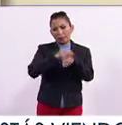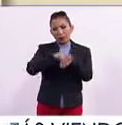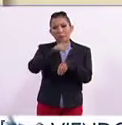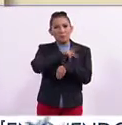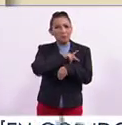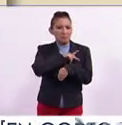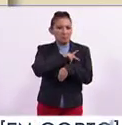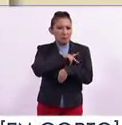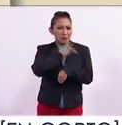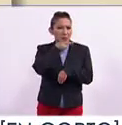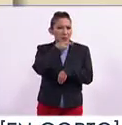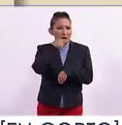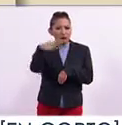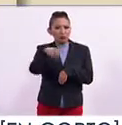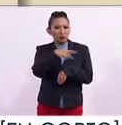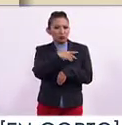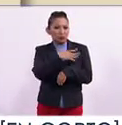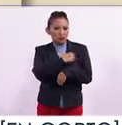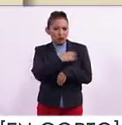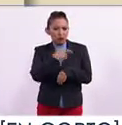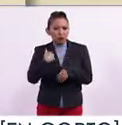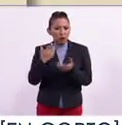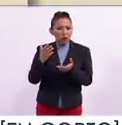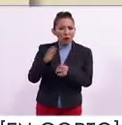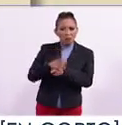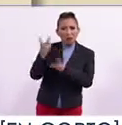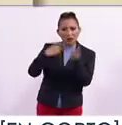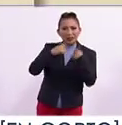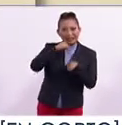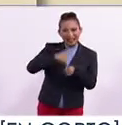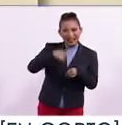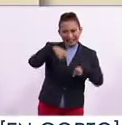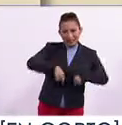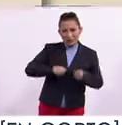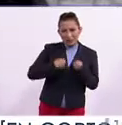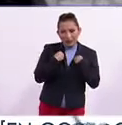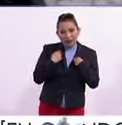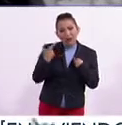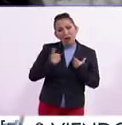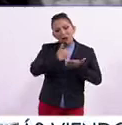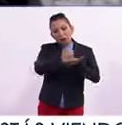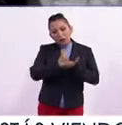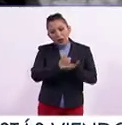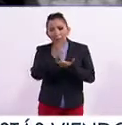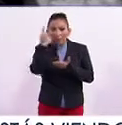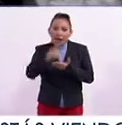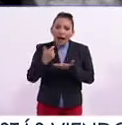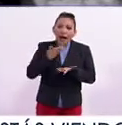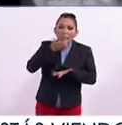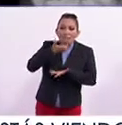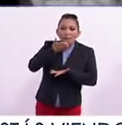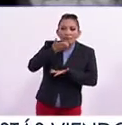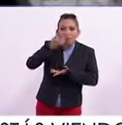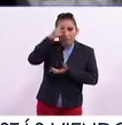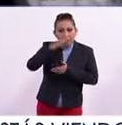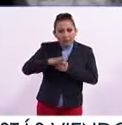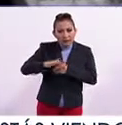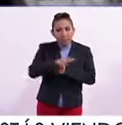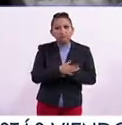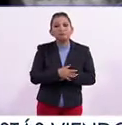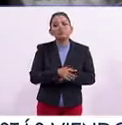también italianos se habían venido para acá y ellos me ayudaron a ambientarme. Y